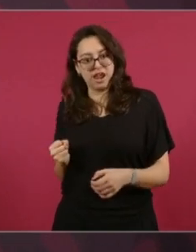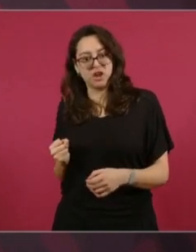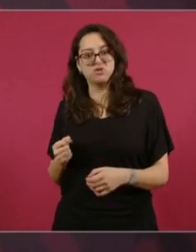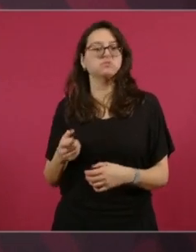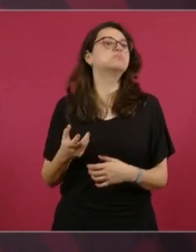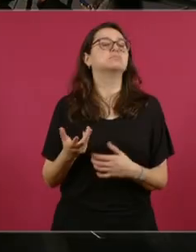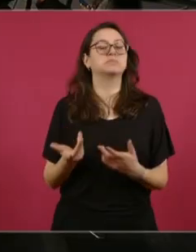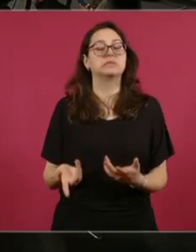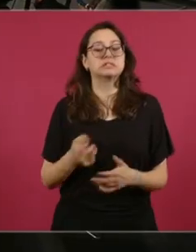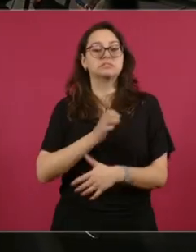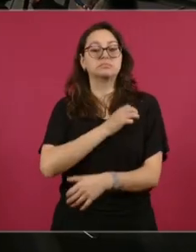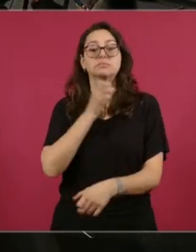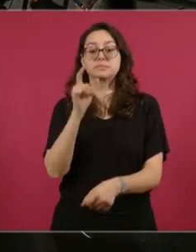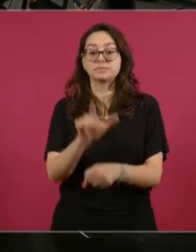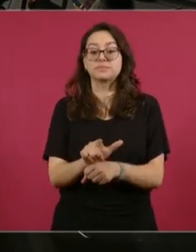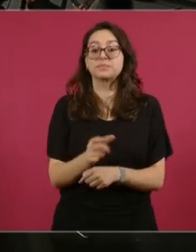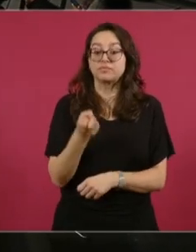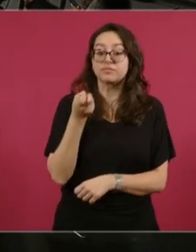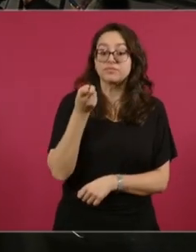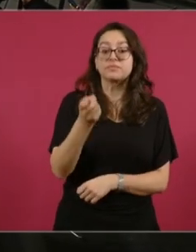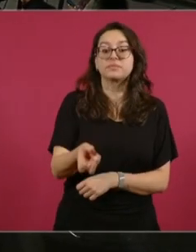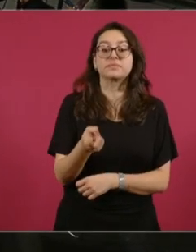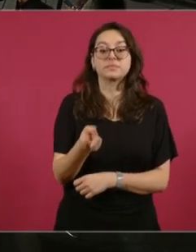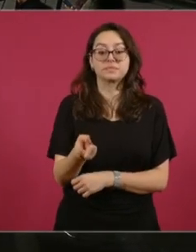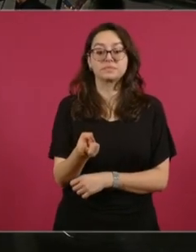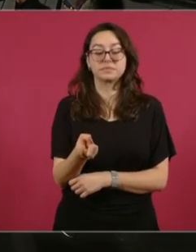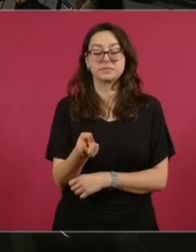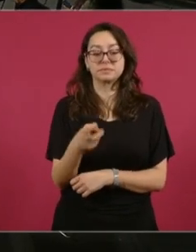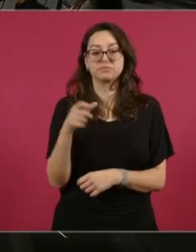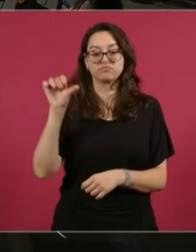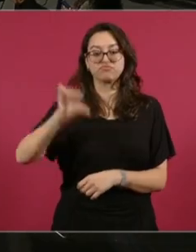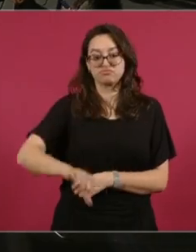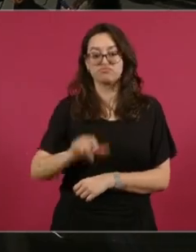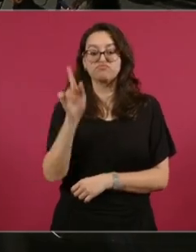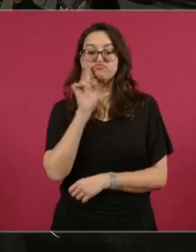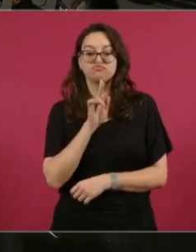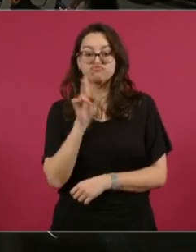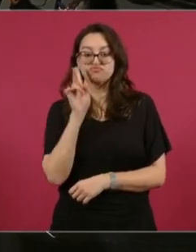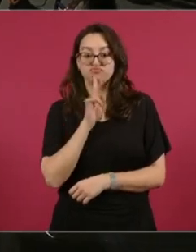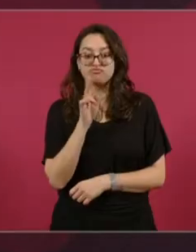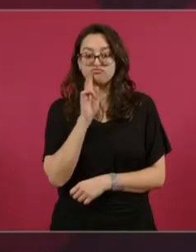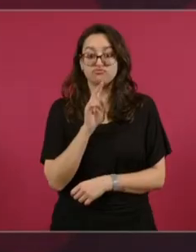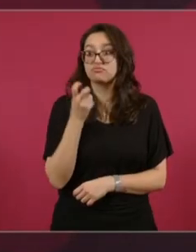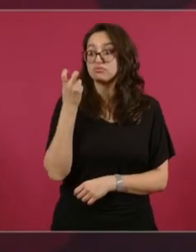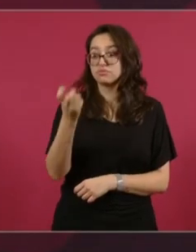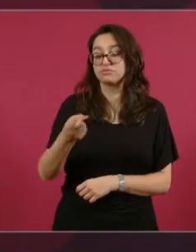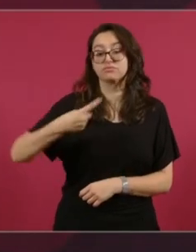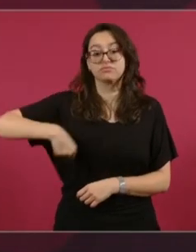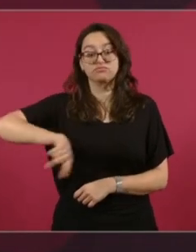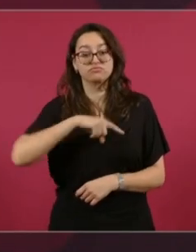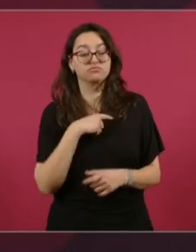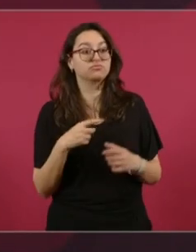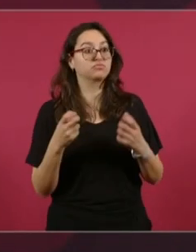eso no tiene que ver con actos.